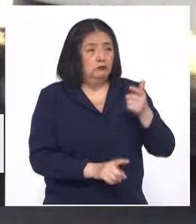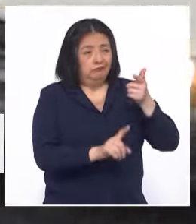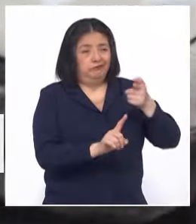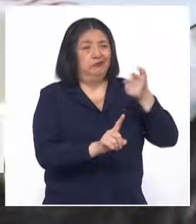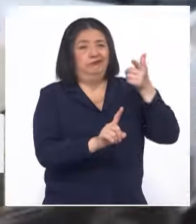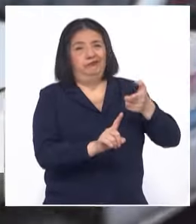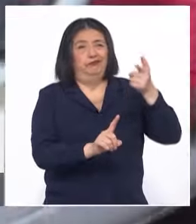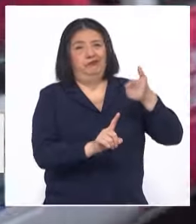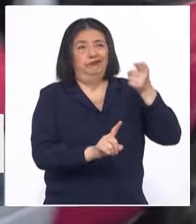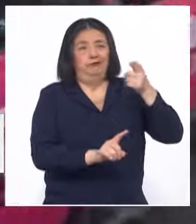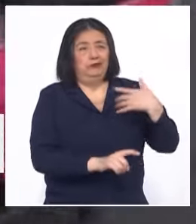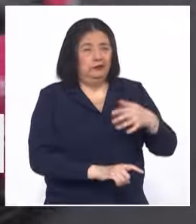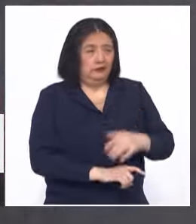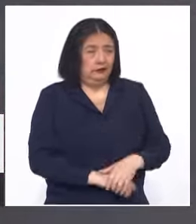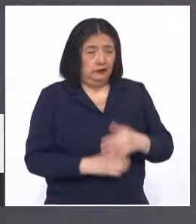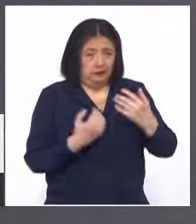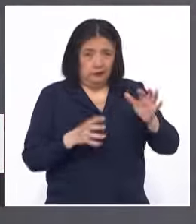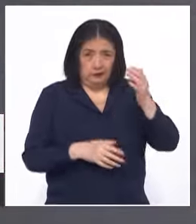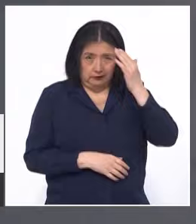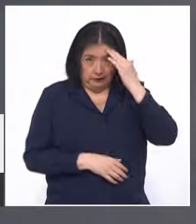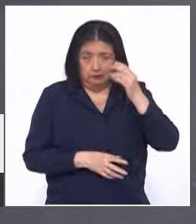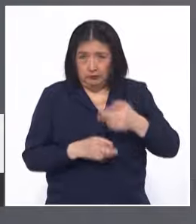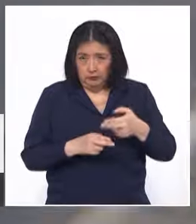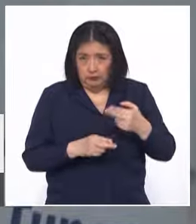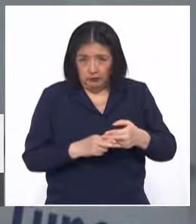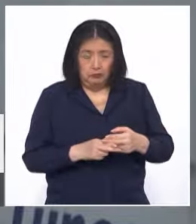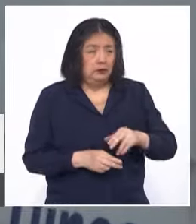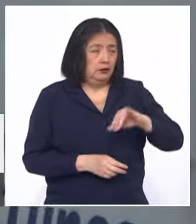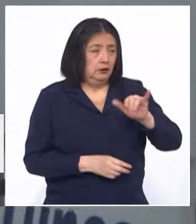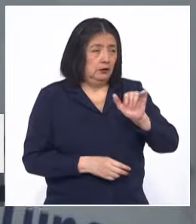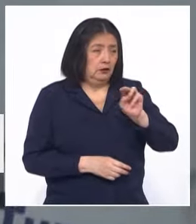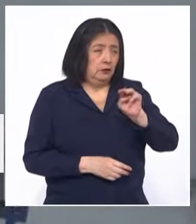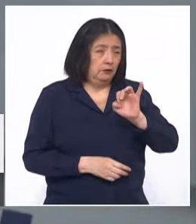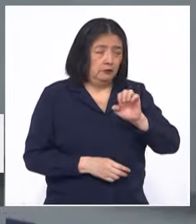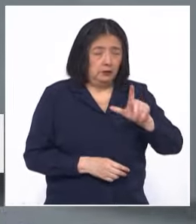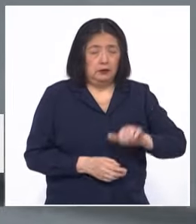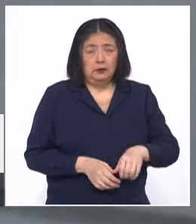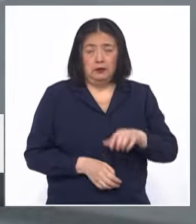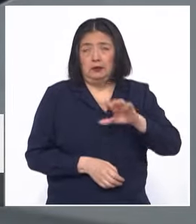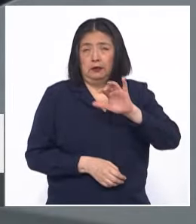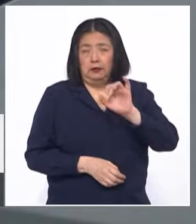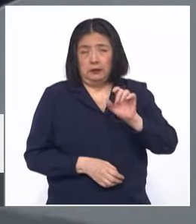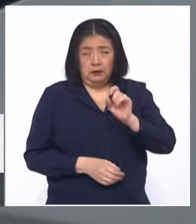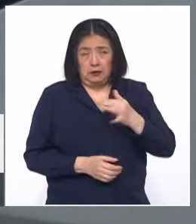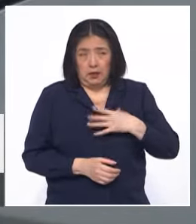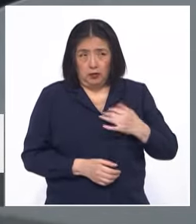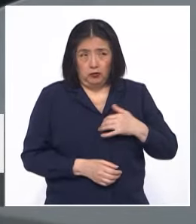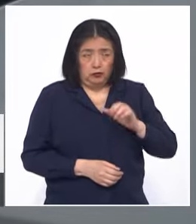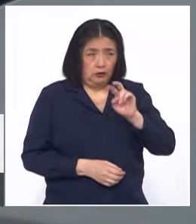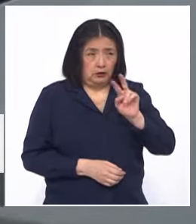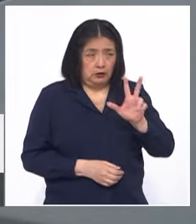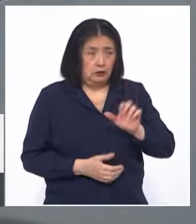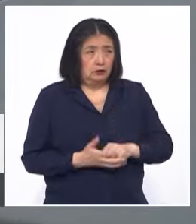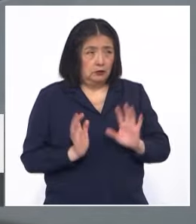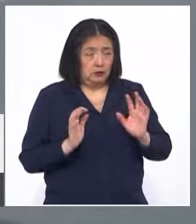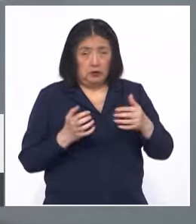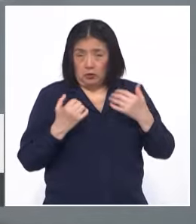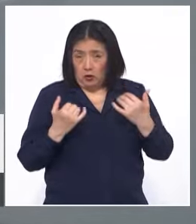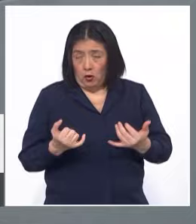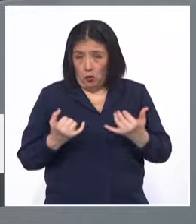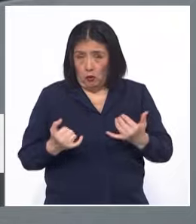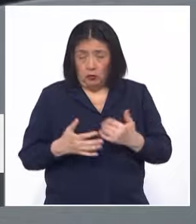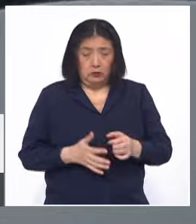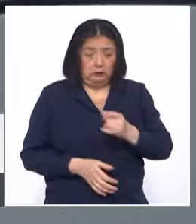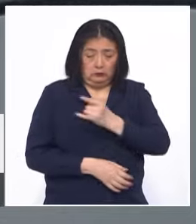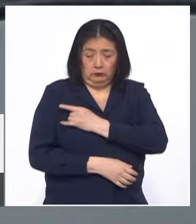hacia esta señorita que ya fue identificada se trata de yamil Natalia casas Peña de 23 años el día de hoy